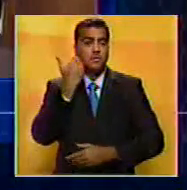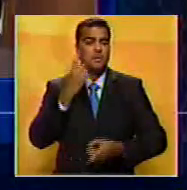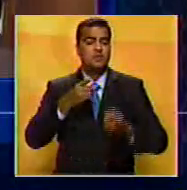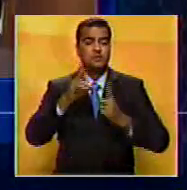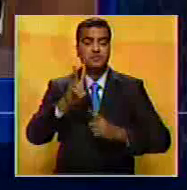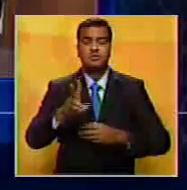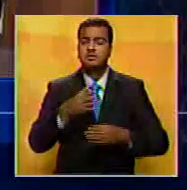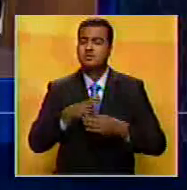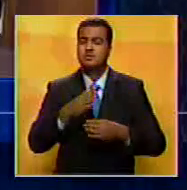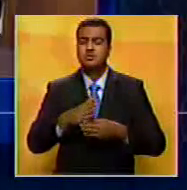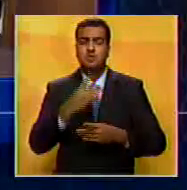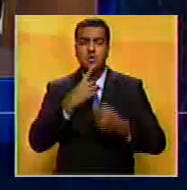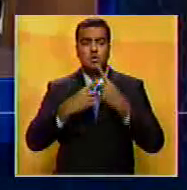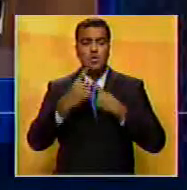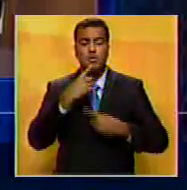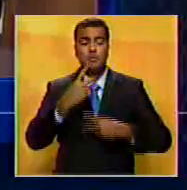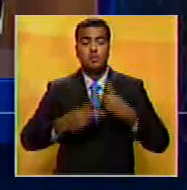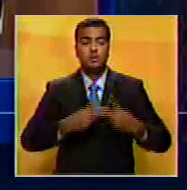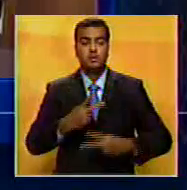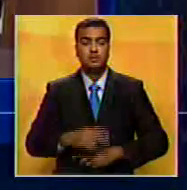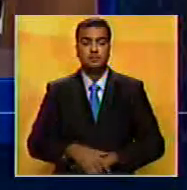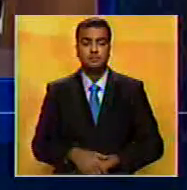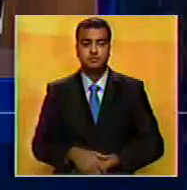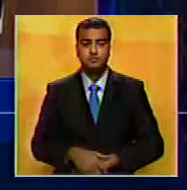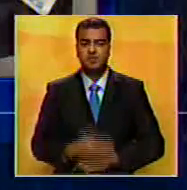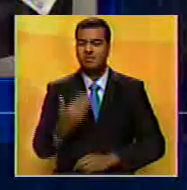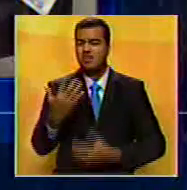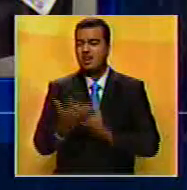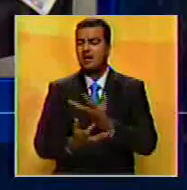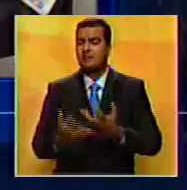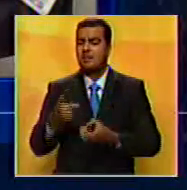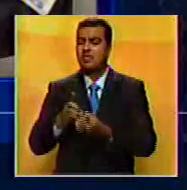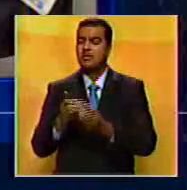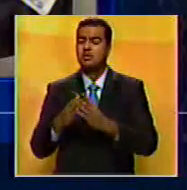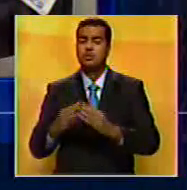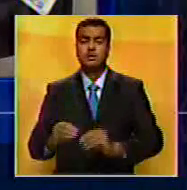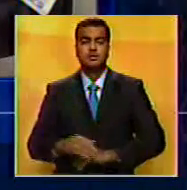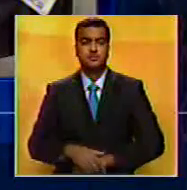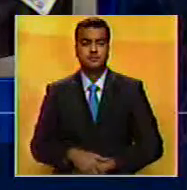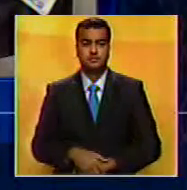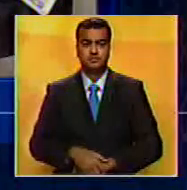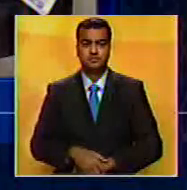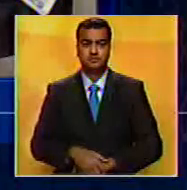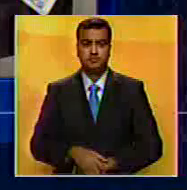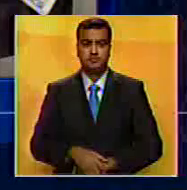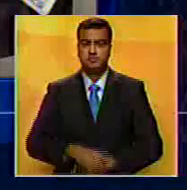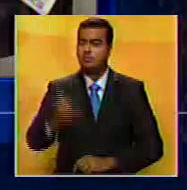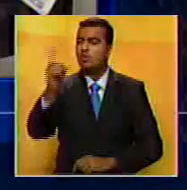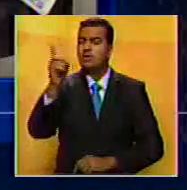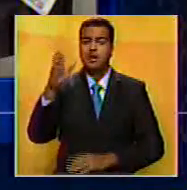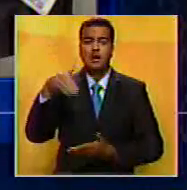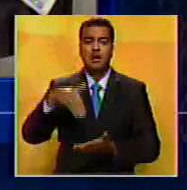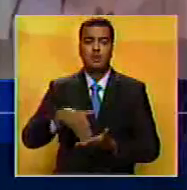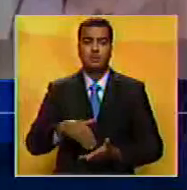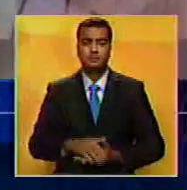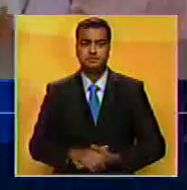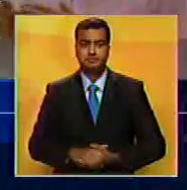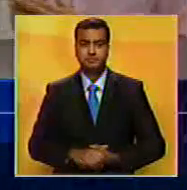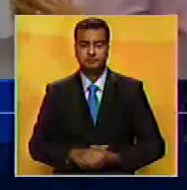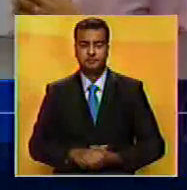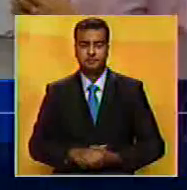venezolano, independientemente de su color político, y viene a quemar y a destrozar una ambulancia allá en el estado